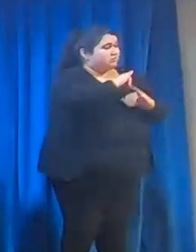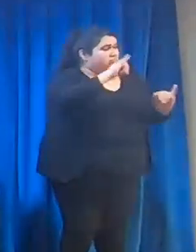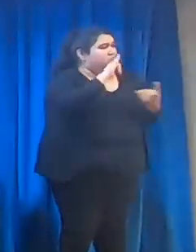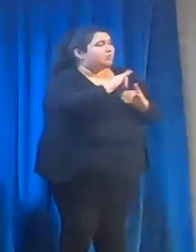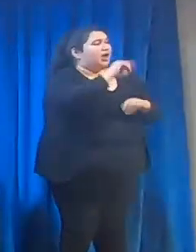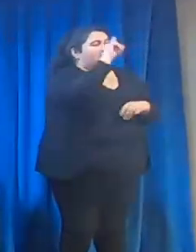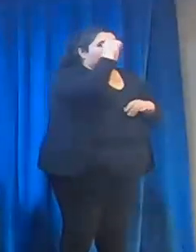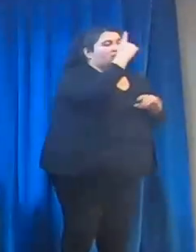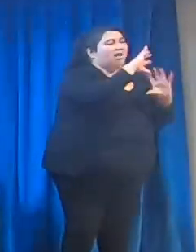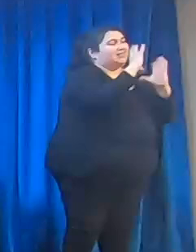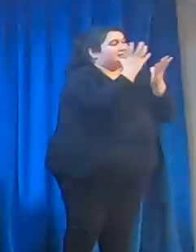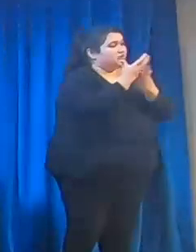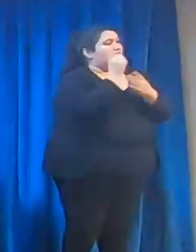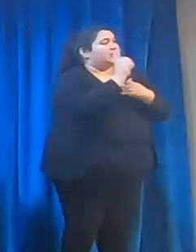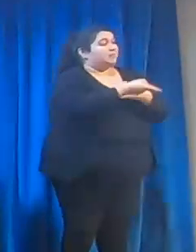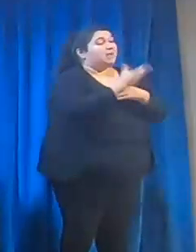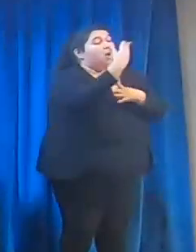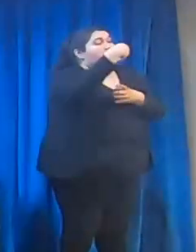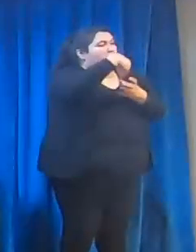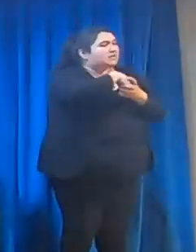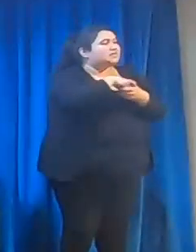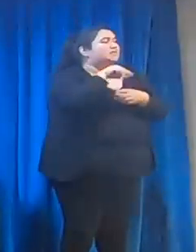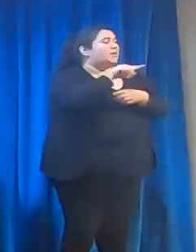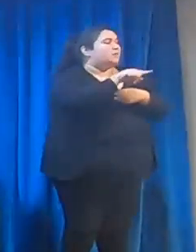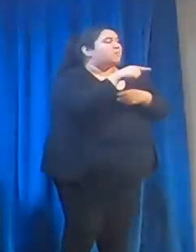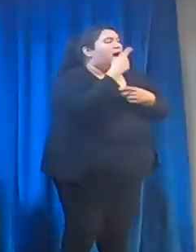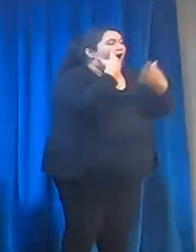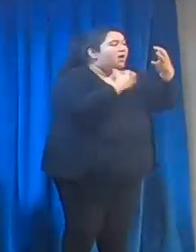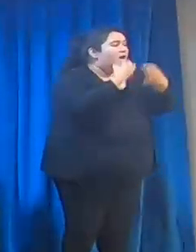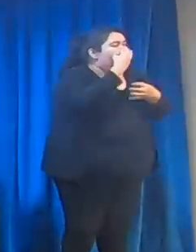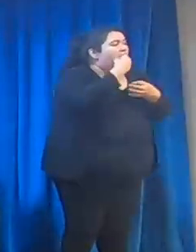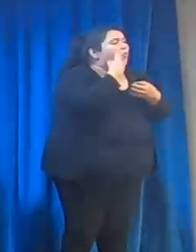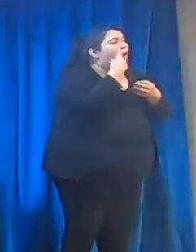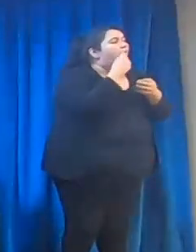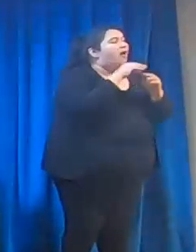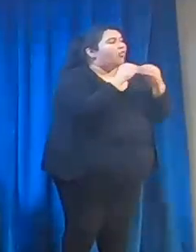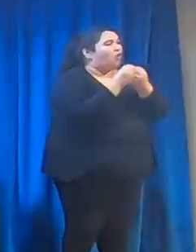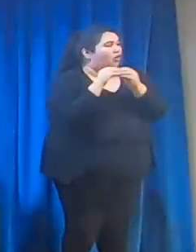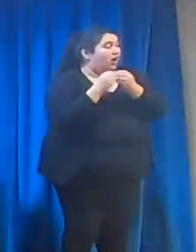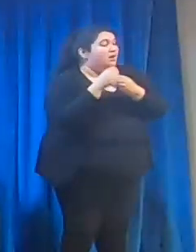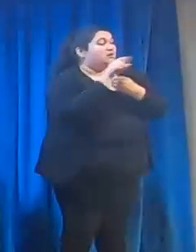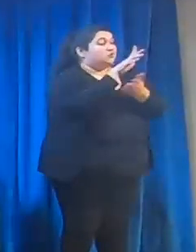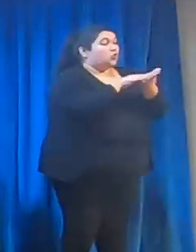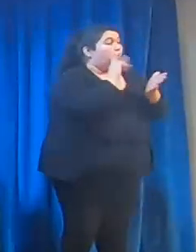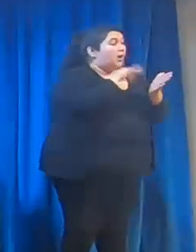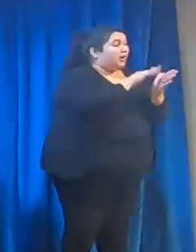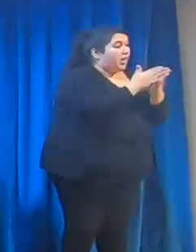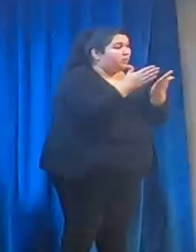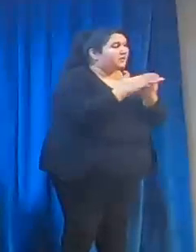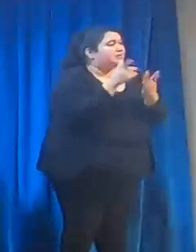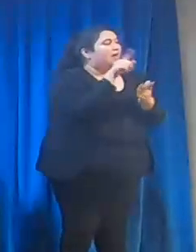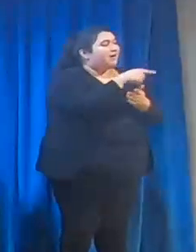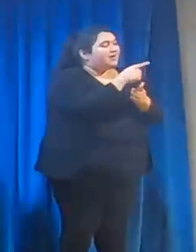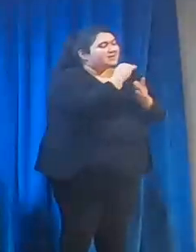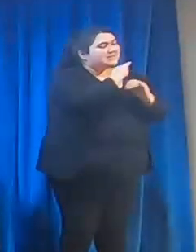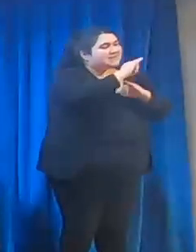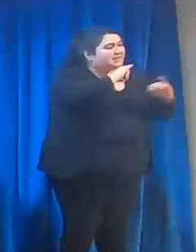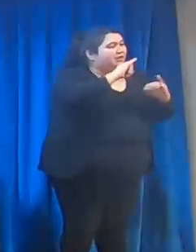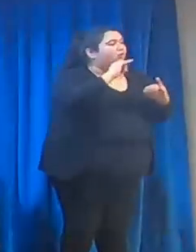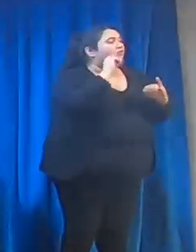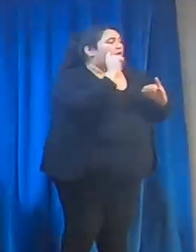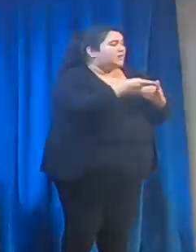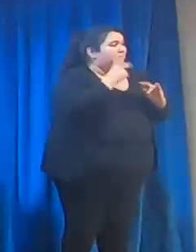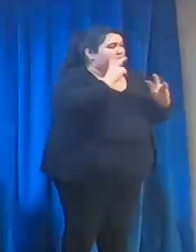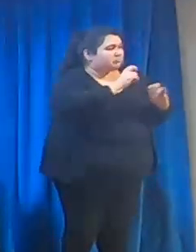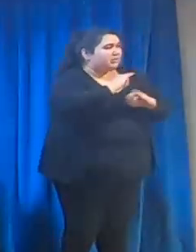e internacionales y participa como evaluadora de artículos en revistas científicas y de divulgación.